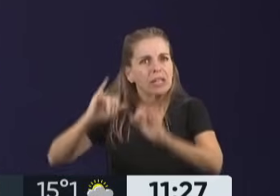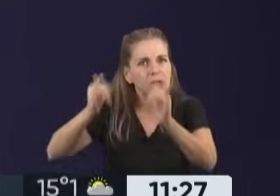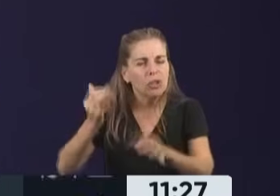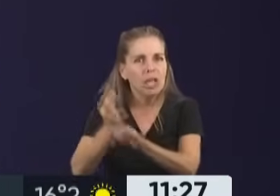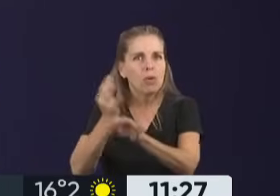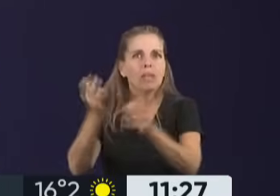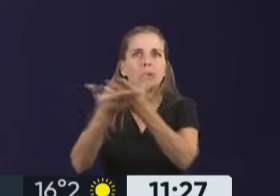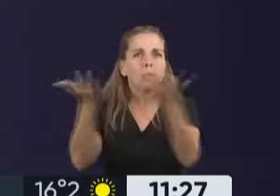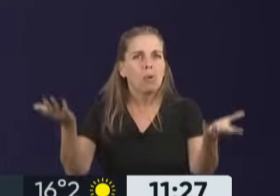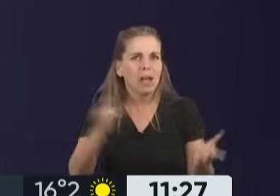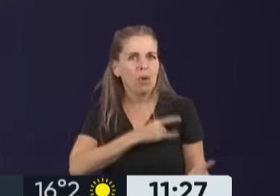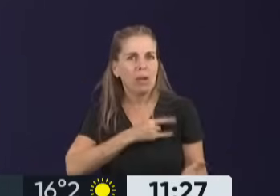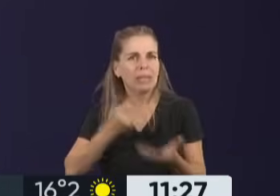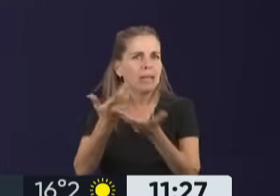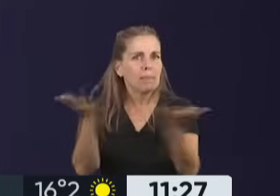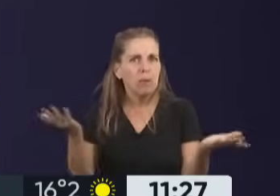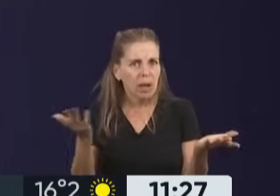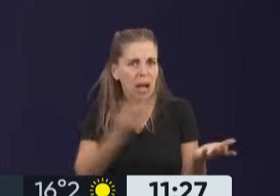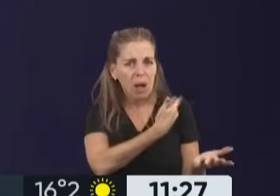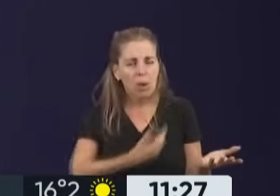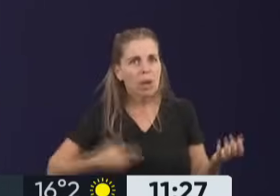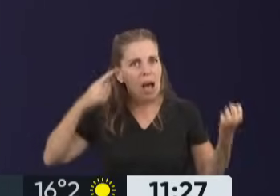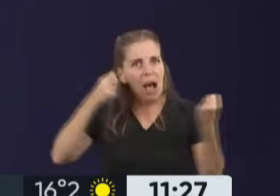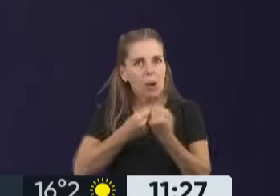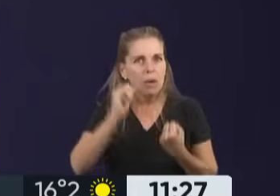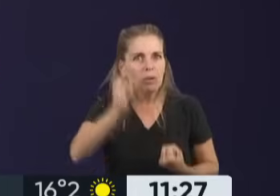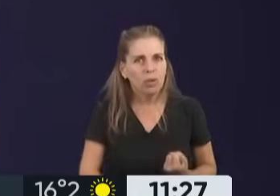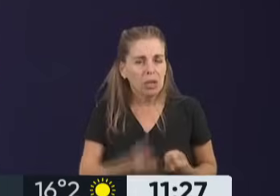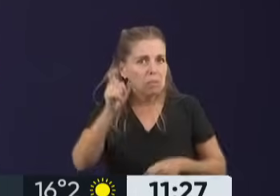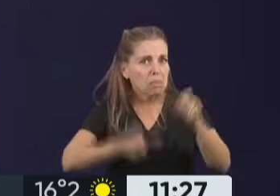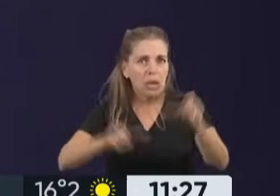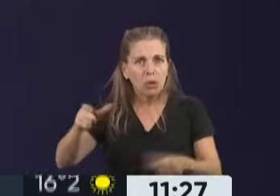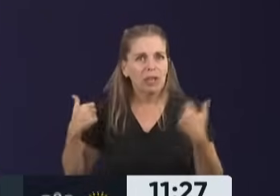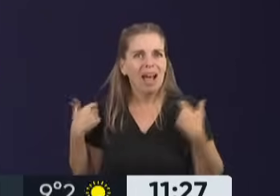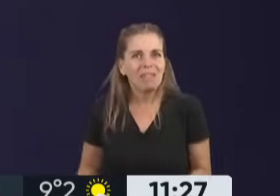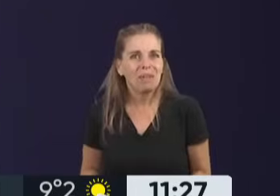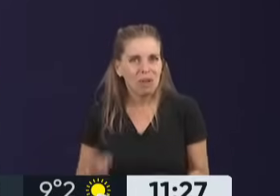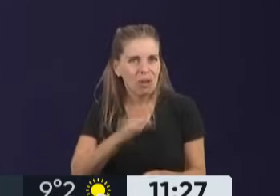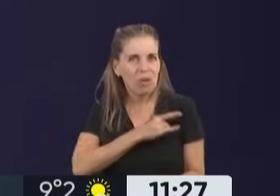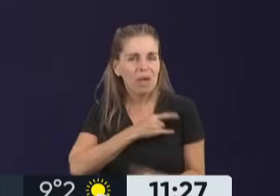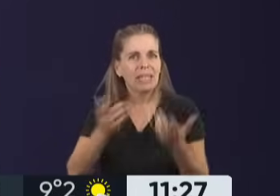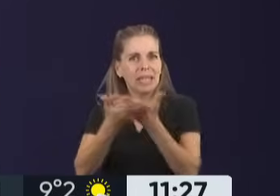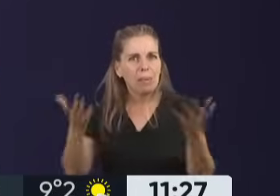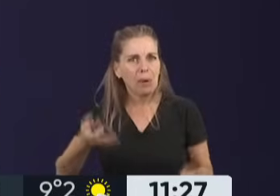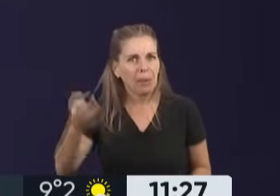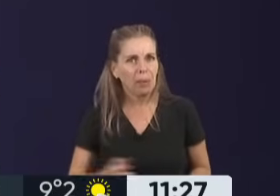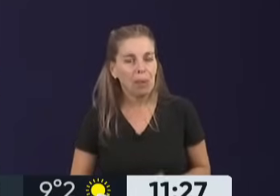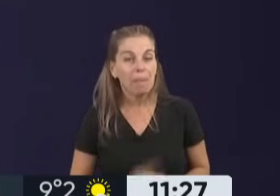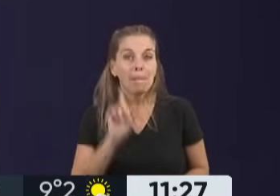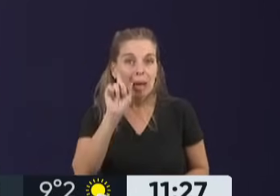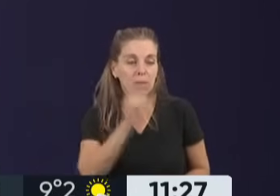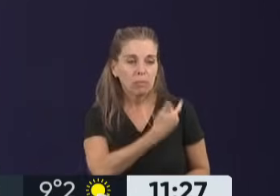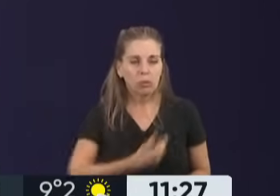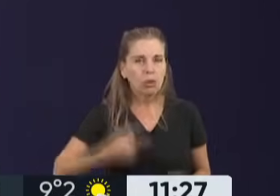vemos perfecto, y de hecho estamos de acuerdo en que eso así ocurra, digamos, que la gente esté a favor de la universidad pública. Lo que no estamos de acuerdo